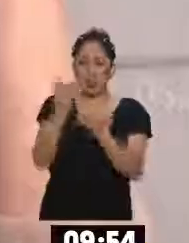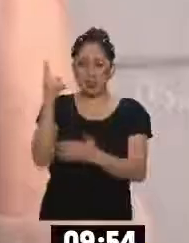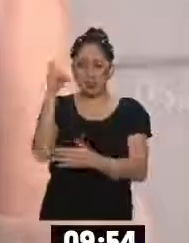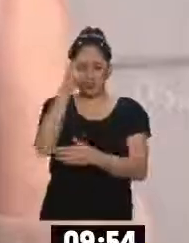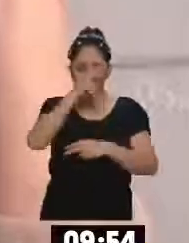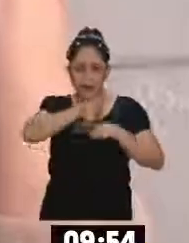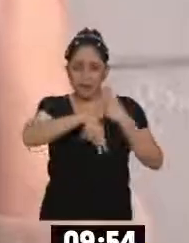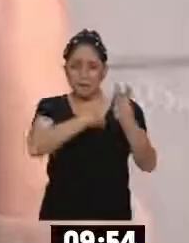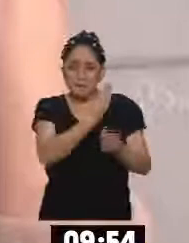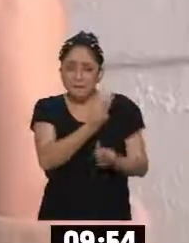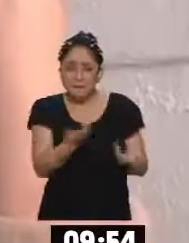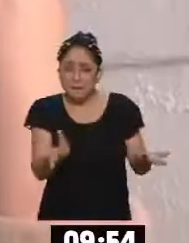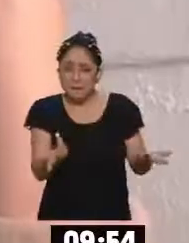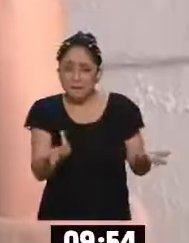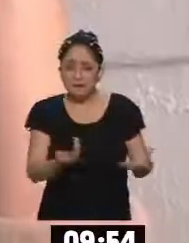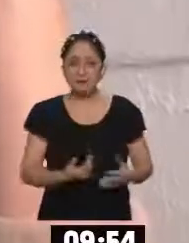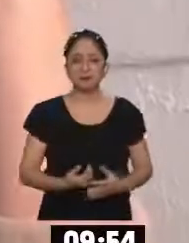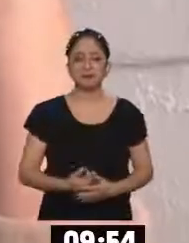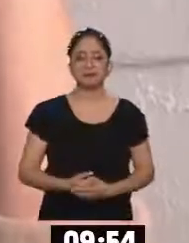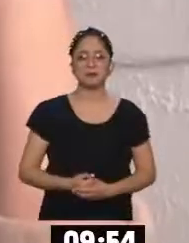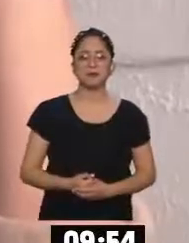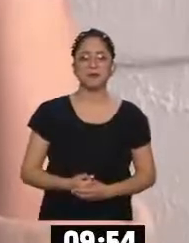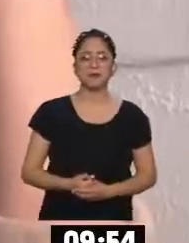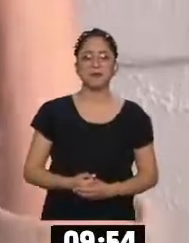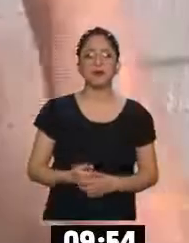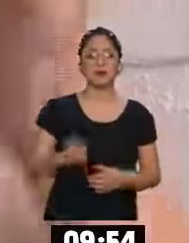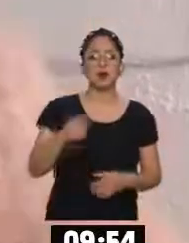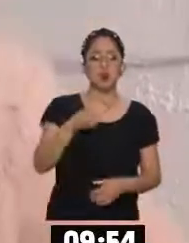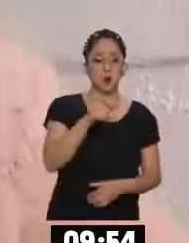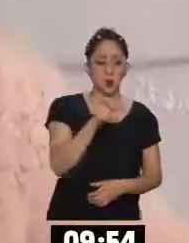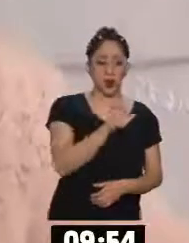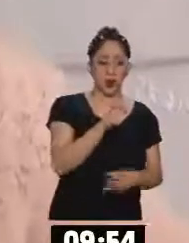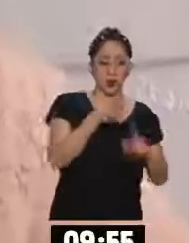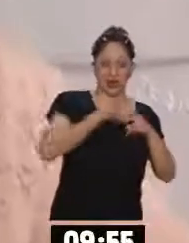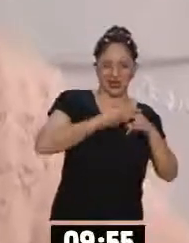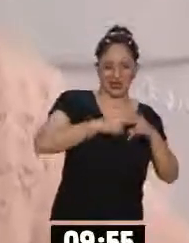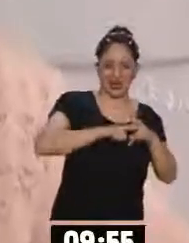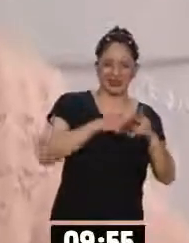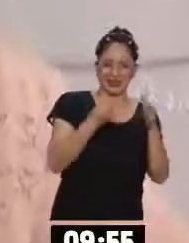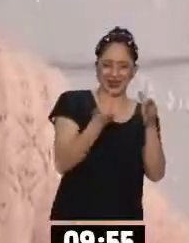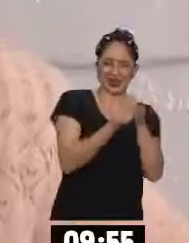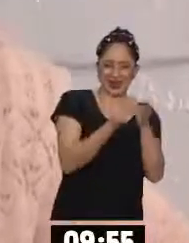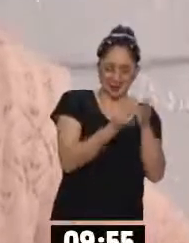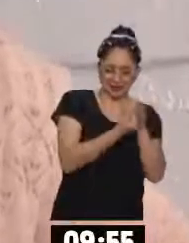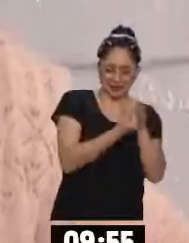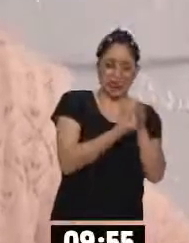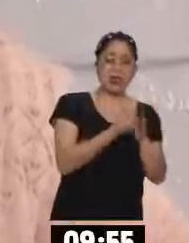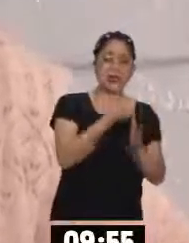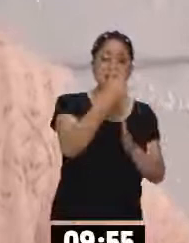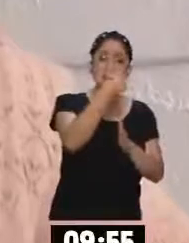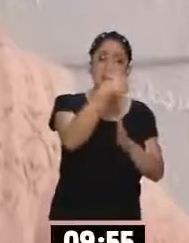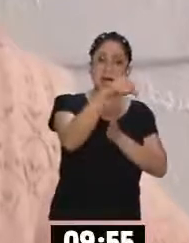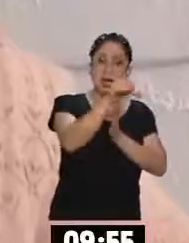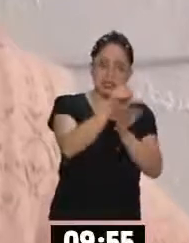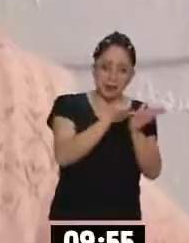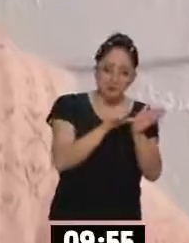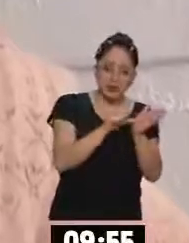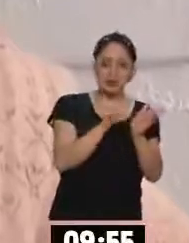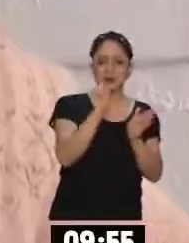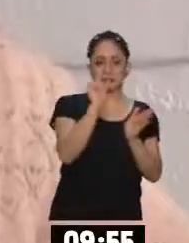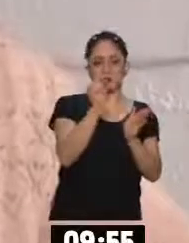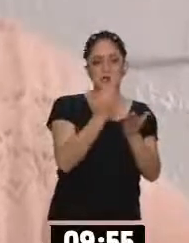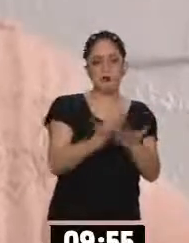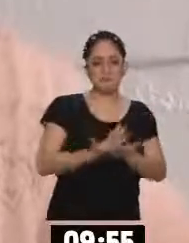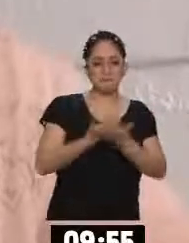este semestre estamos lo denunciamos desde que iniciamos, que así iba a ser un semestre de tránsito. Todas las